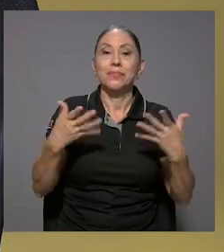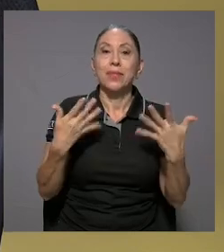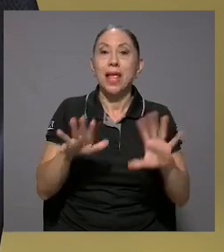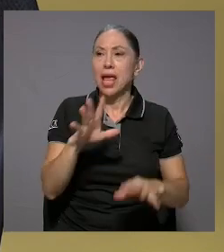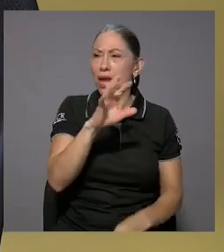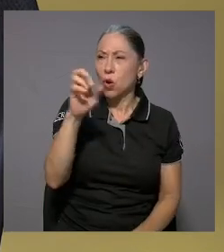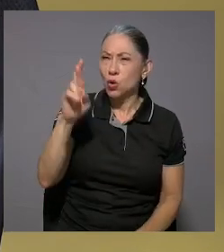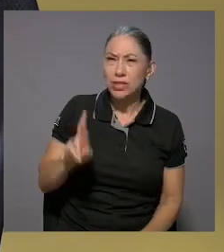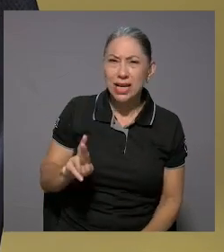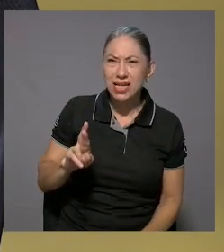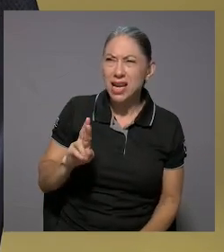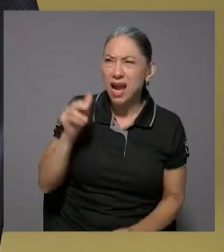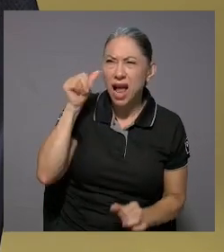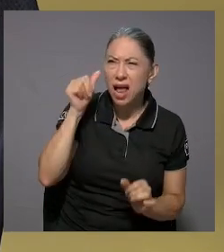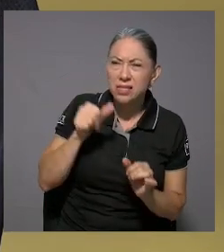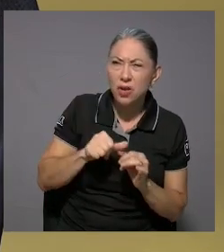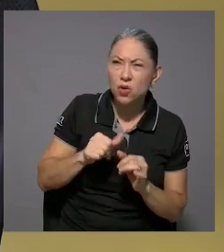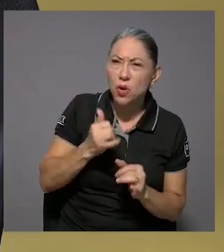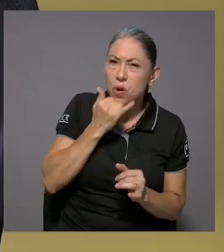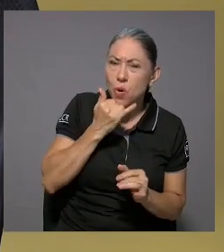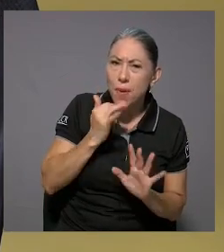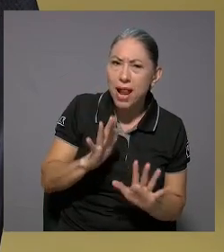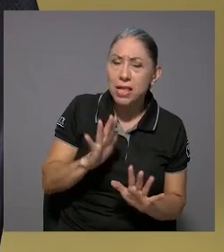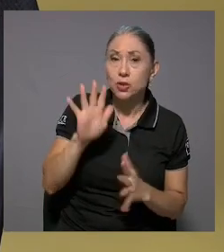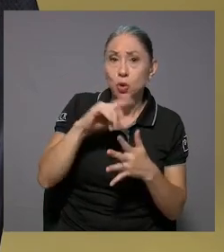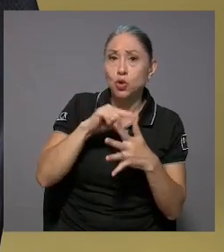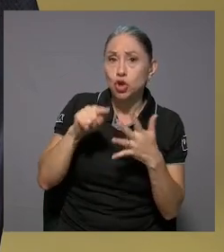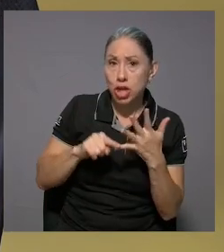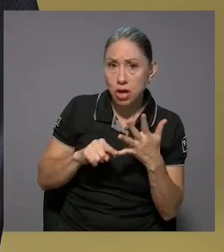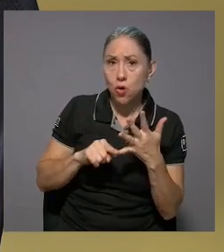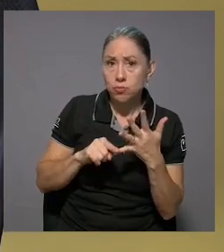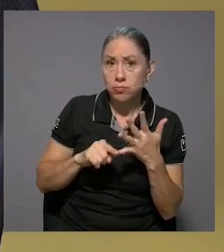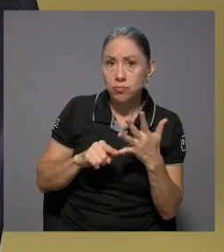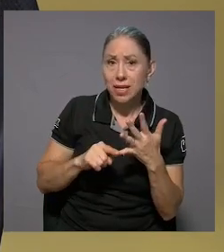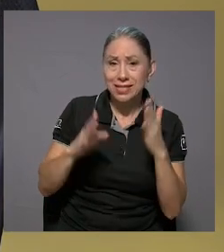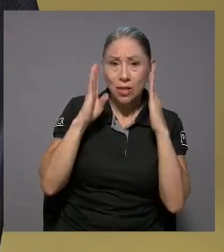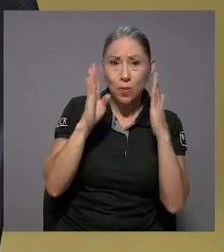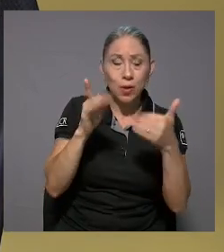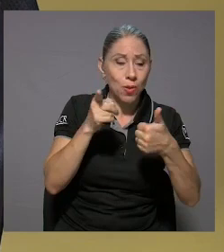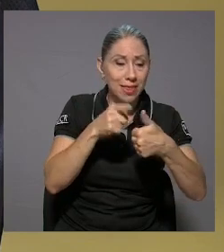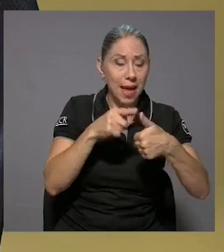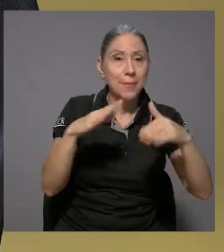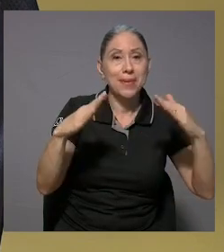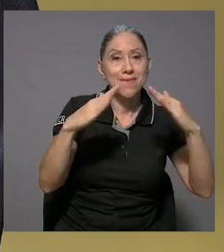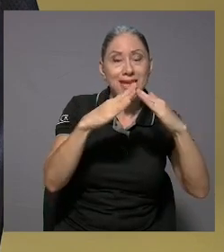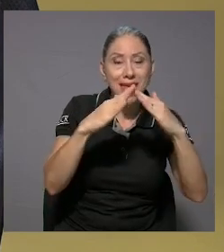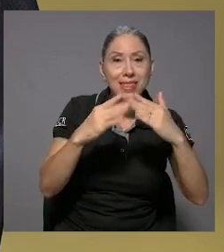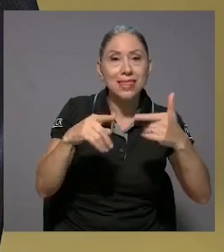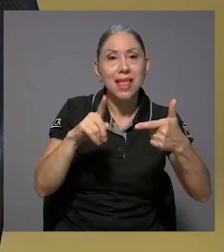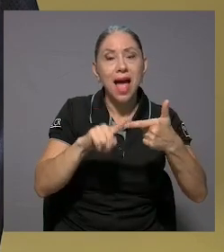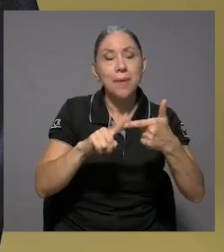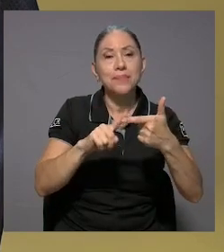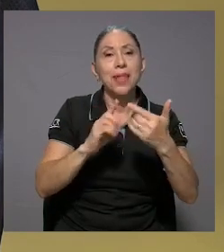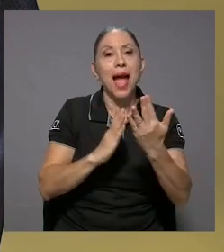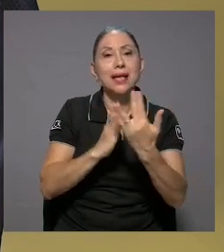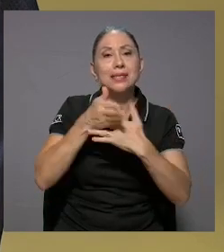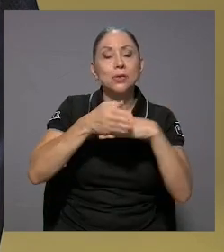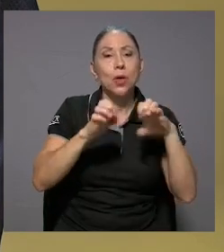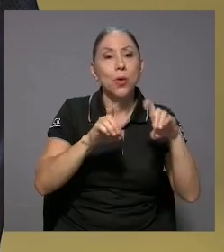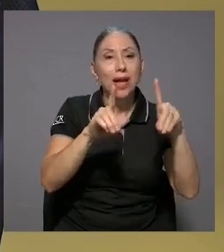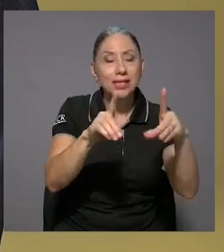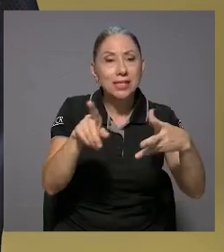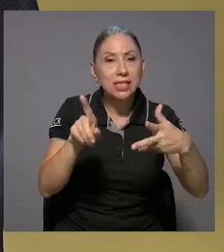tipos de áreas. En Costa Rica, si no recuerdo mal, son 5, donde se toma en cuenta pues estas que